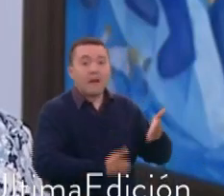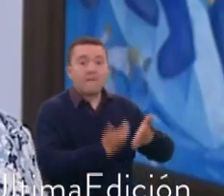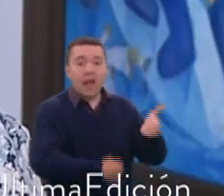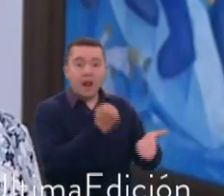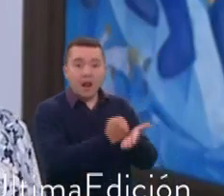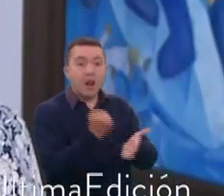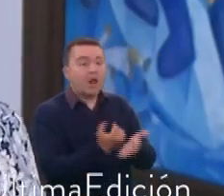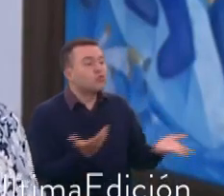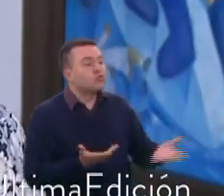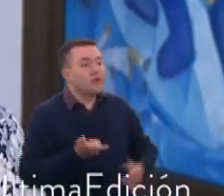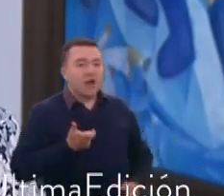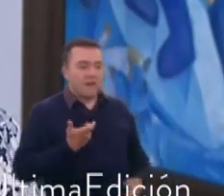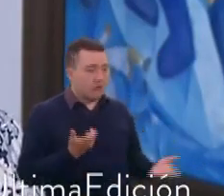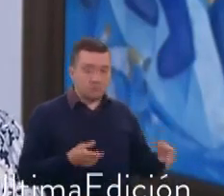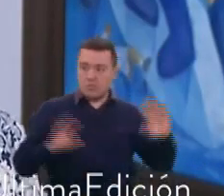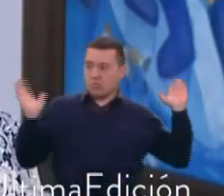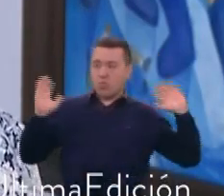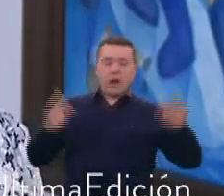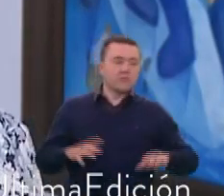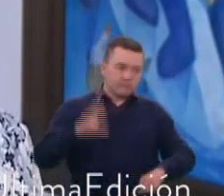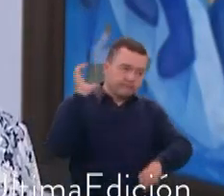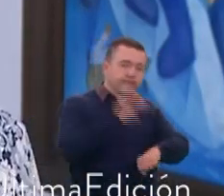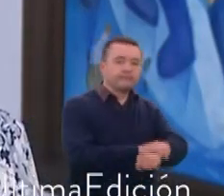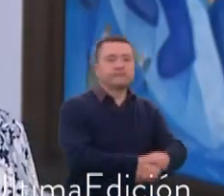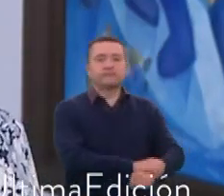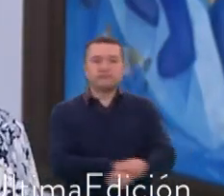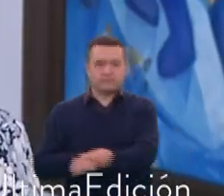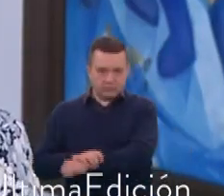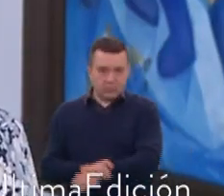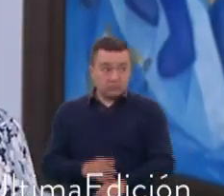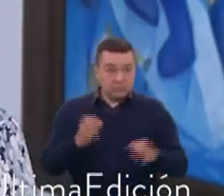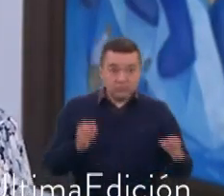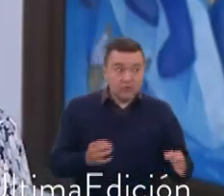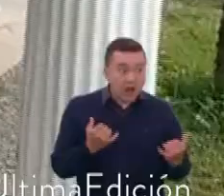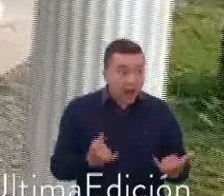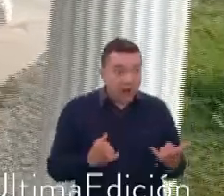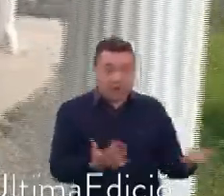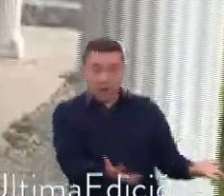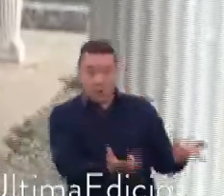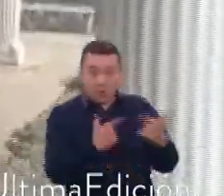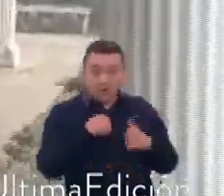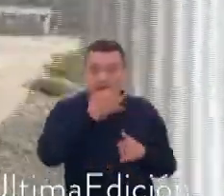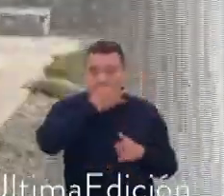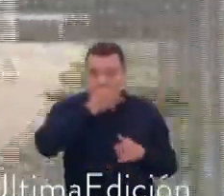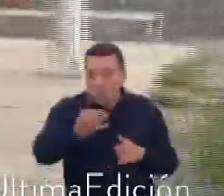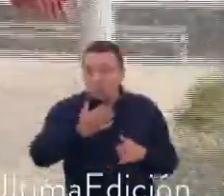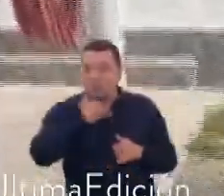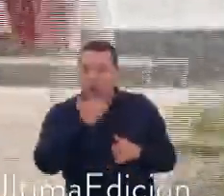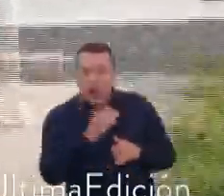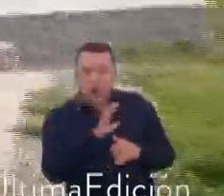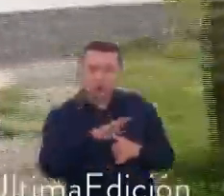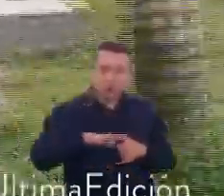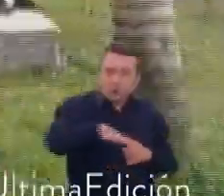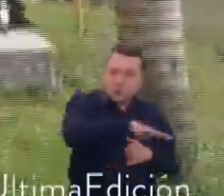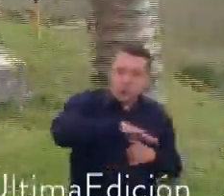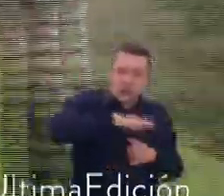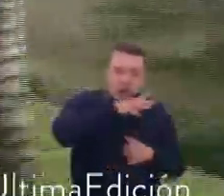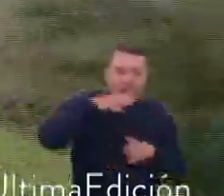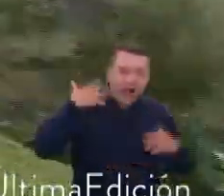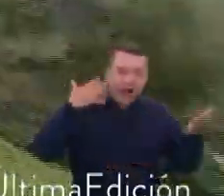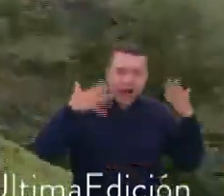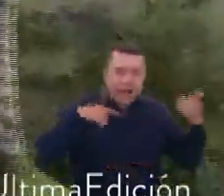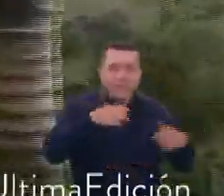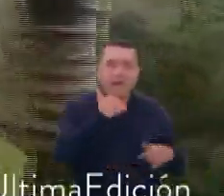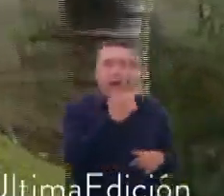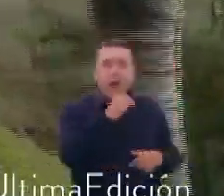hace el operativo. No tenemos en este momento conocimiento, denuncia alguna de que en estos establecimientos rurales esté algún tipo